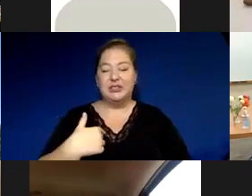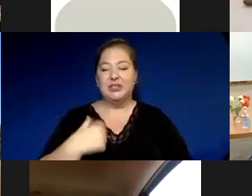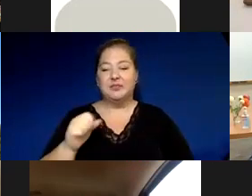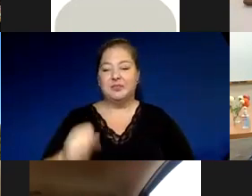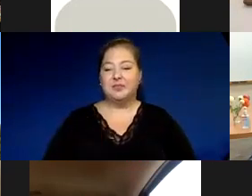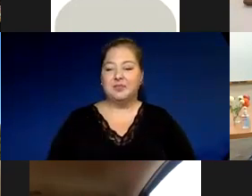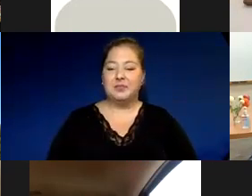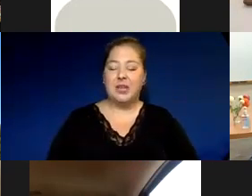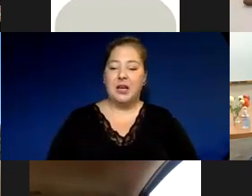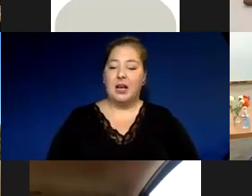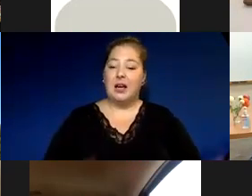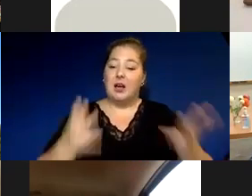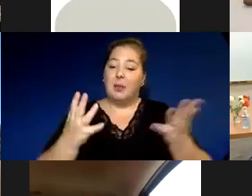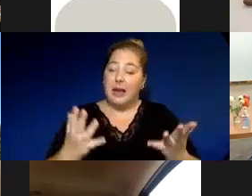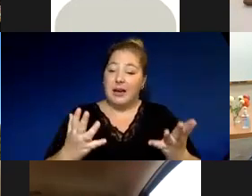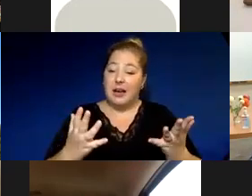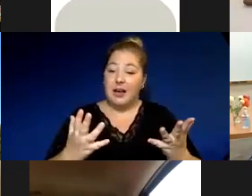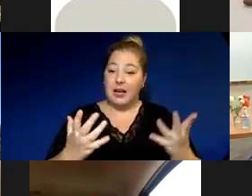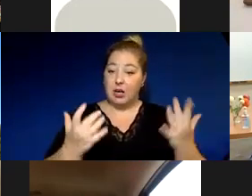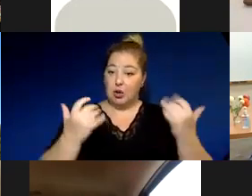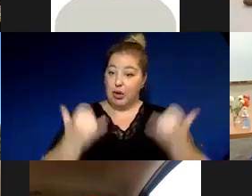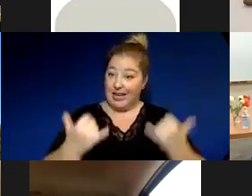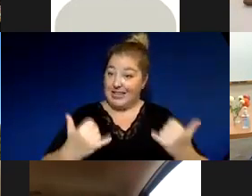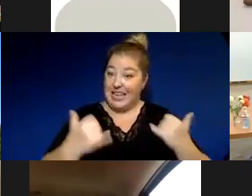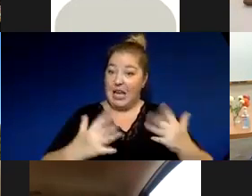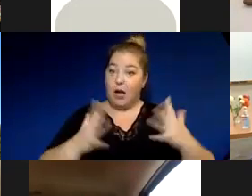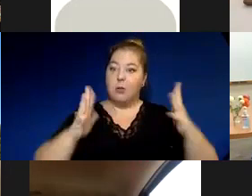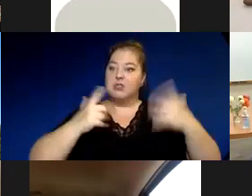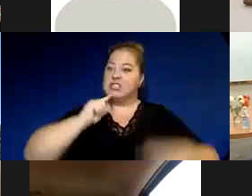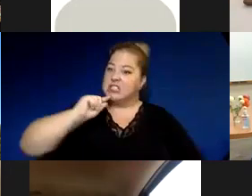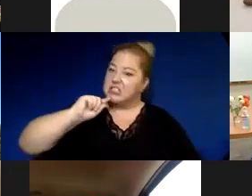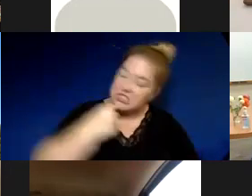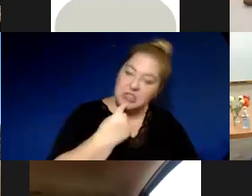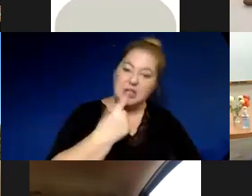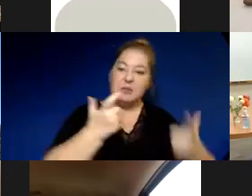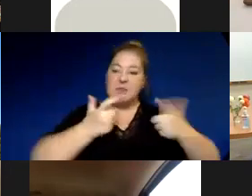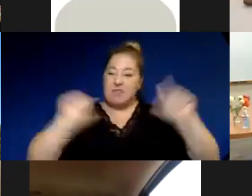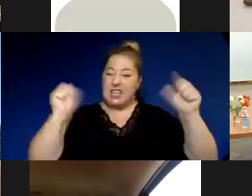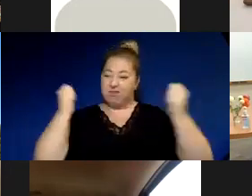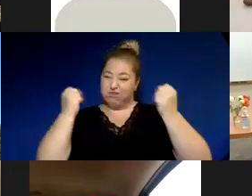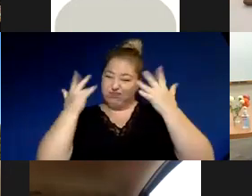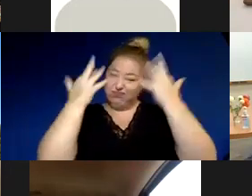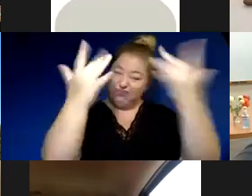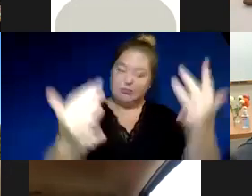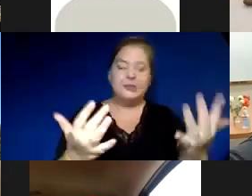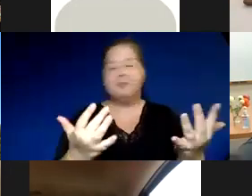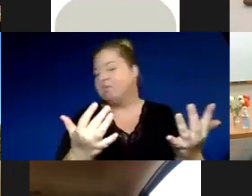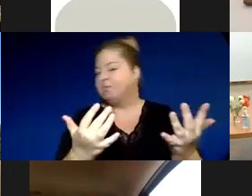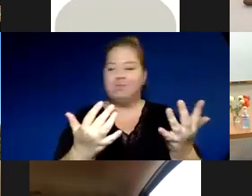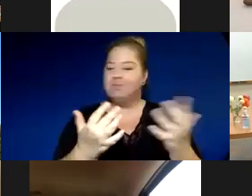la fecha no hemos expuesto a nadie de ninguna otra forma,